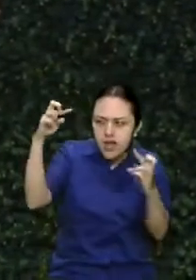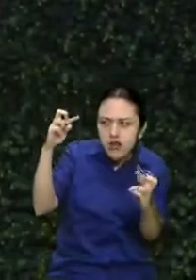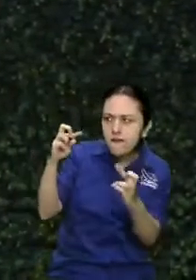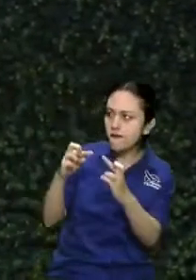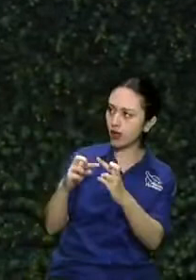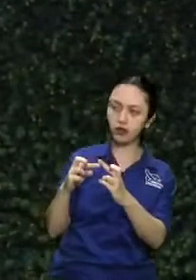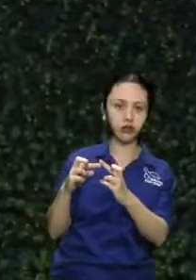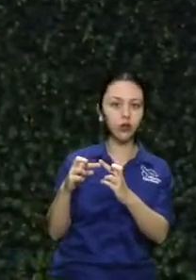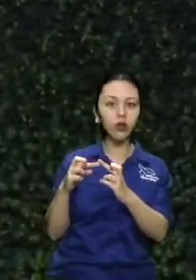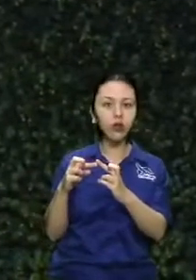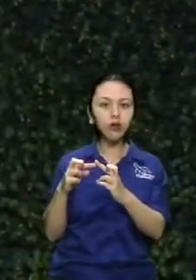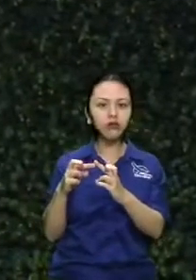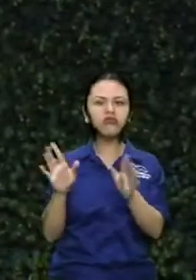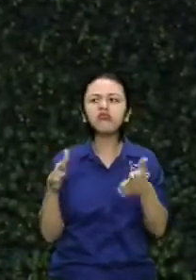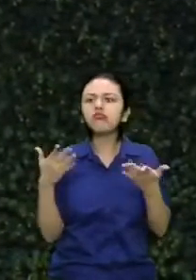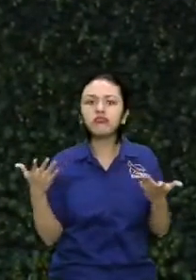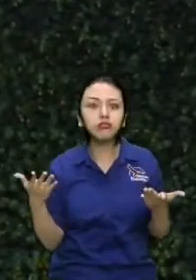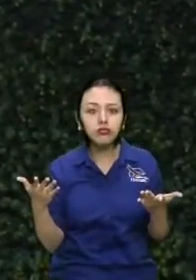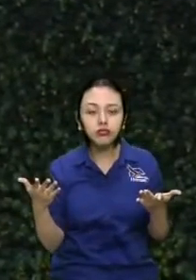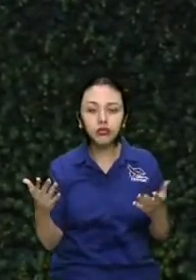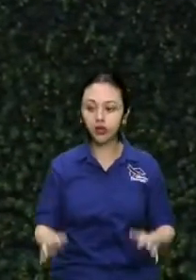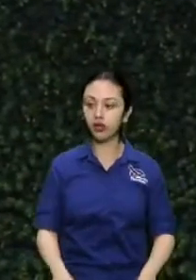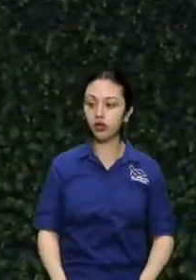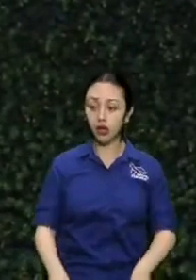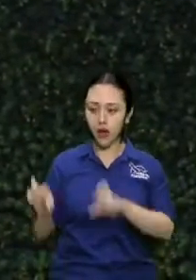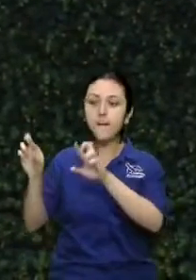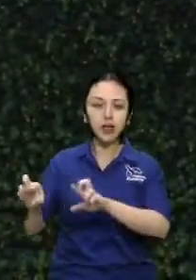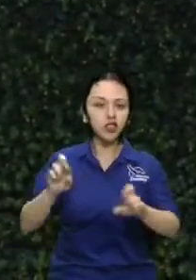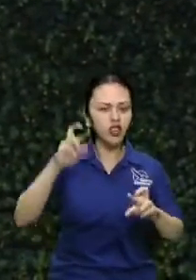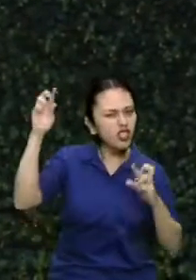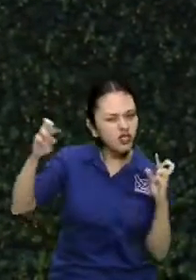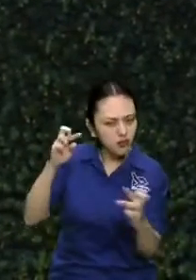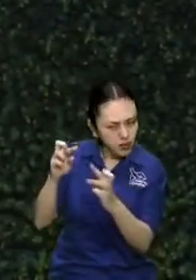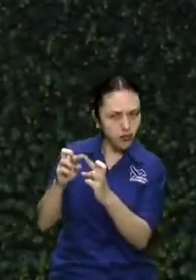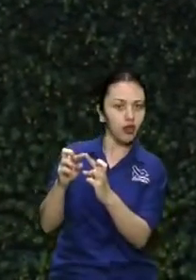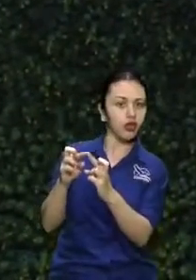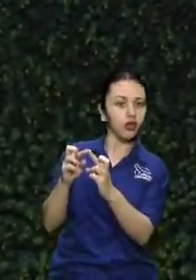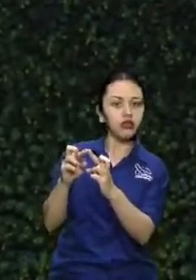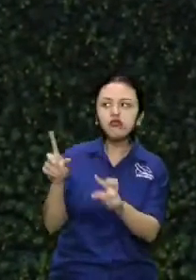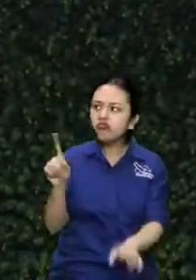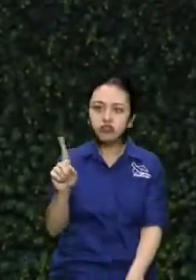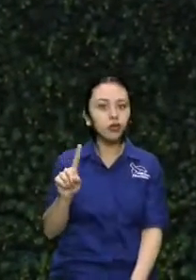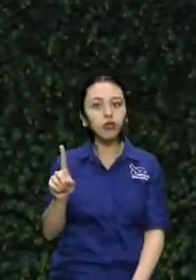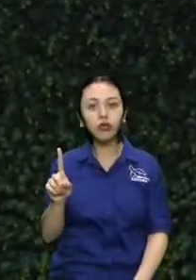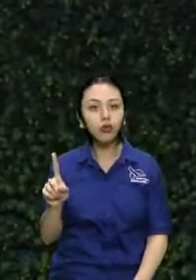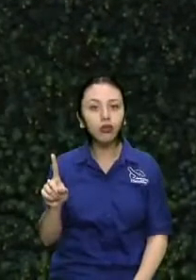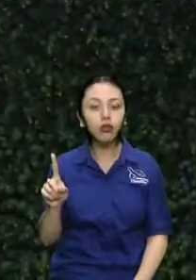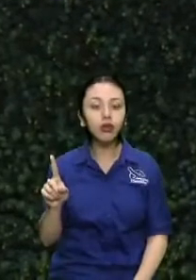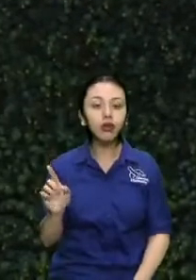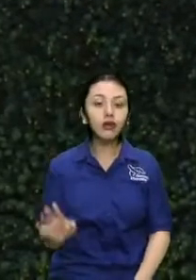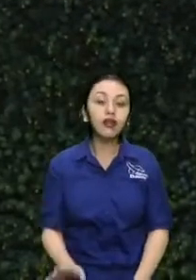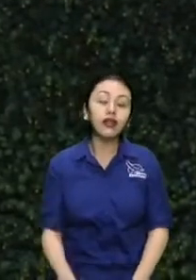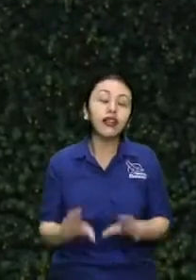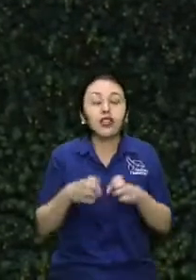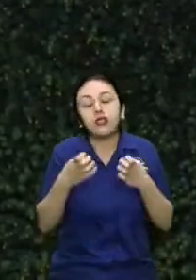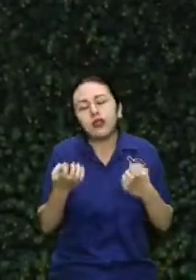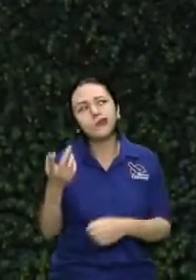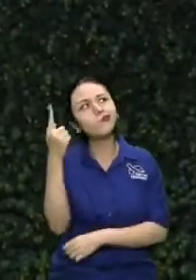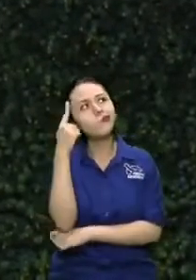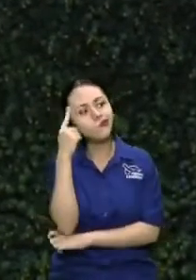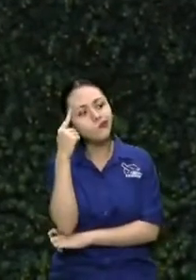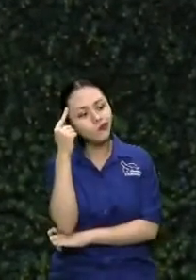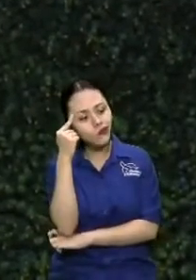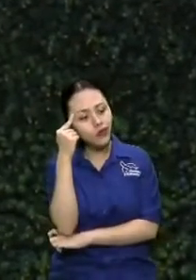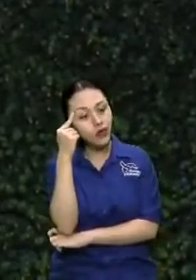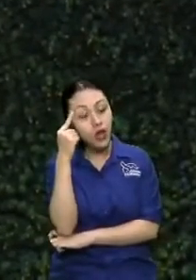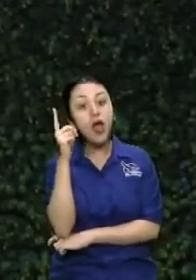Sí, no, le dice uno, ¿verdad? Porque también tenemos salidas, puro cerco viejo. Entonces decimos, sí, pues mire,